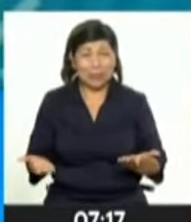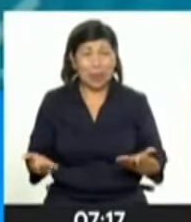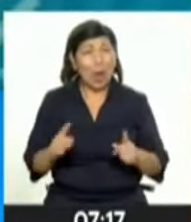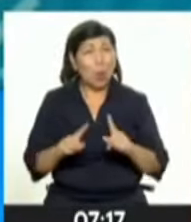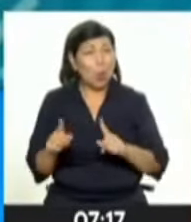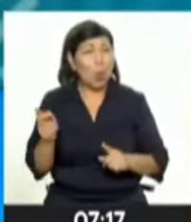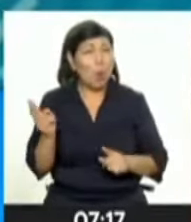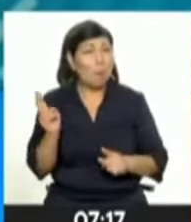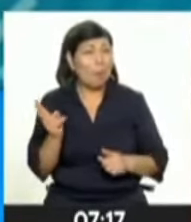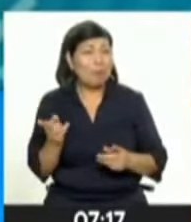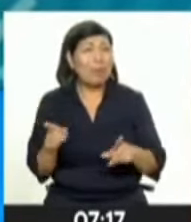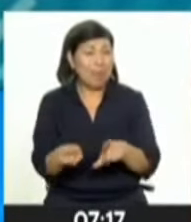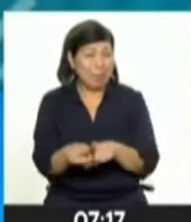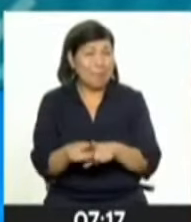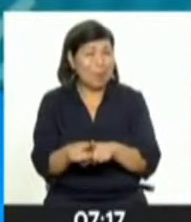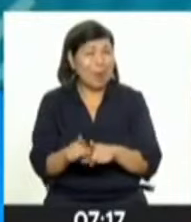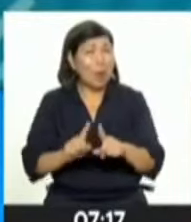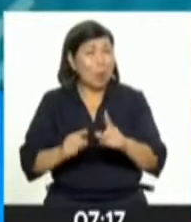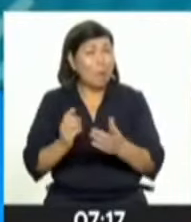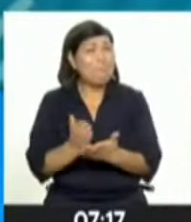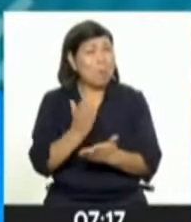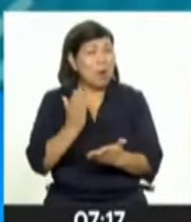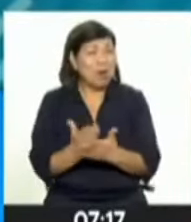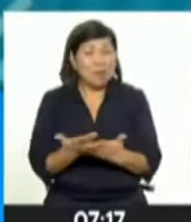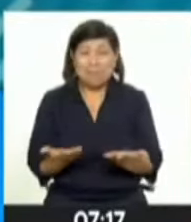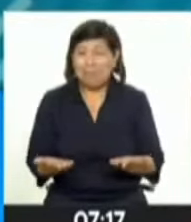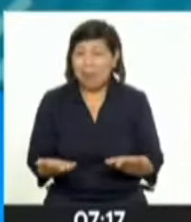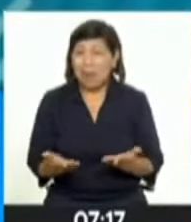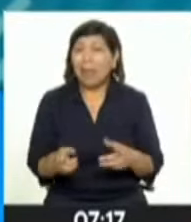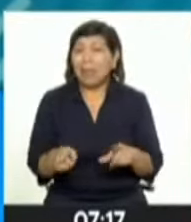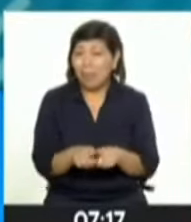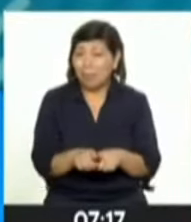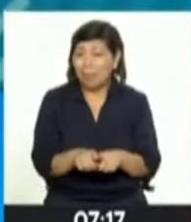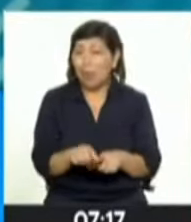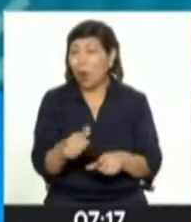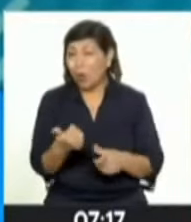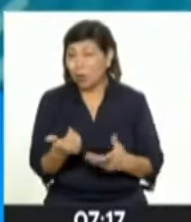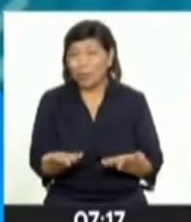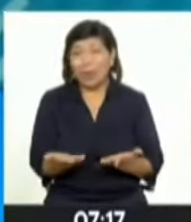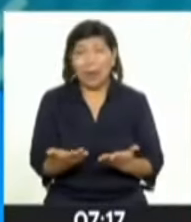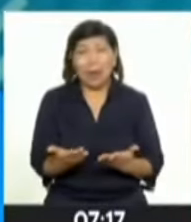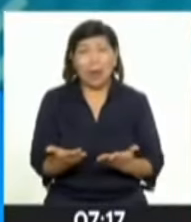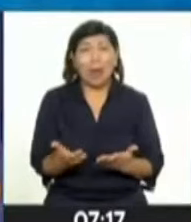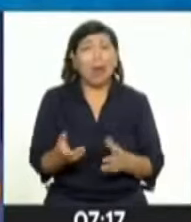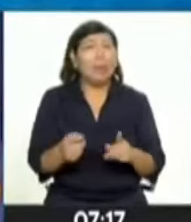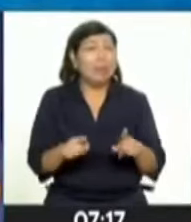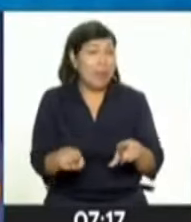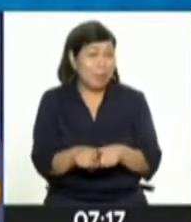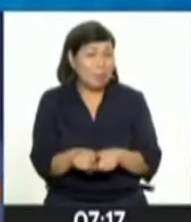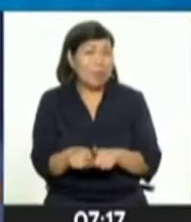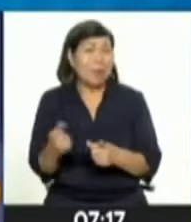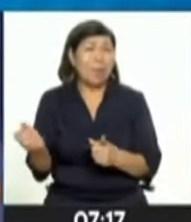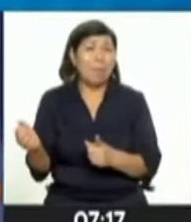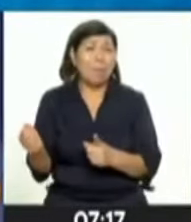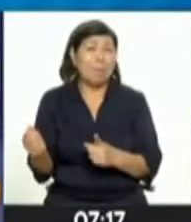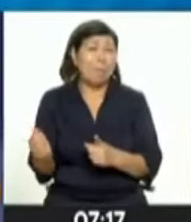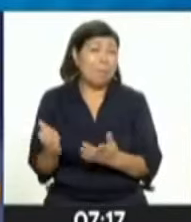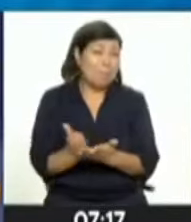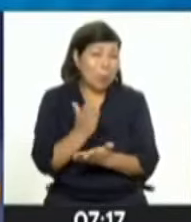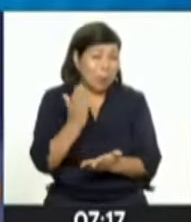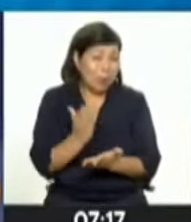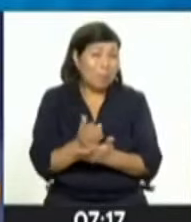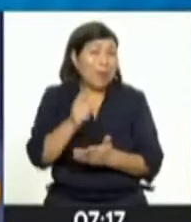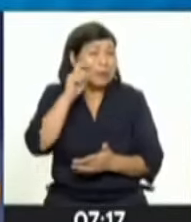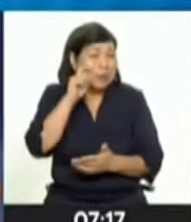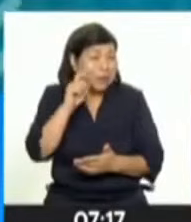académico. ¿Cómo se viene trabajando en ese sentido desde su sector? Porque involucra también otros sectores. Violencia sexual es uno de los grandes porcentajes